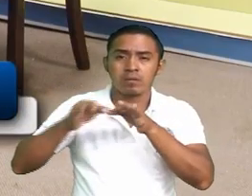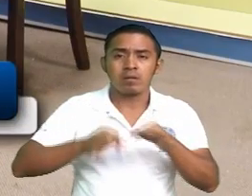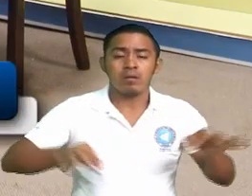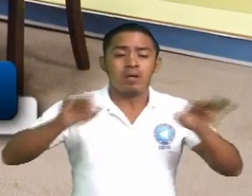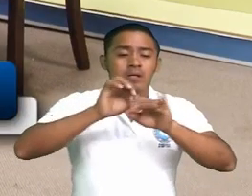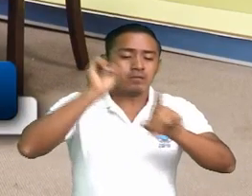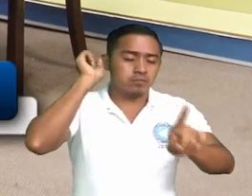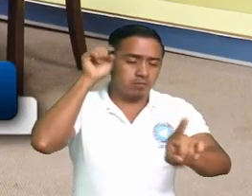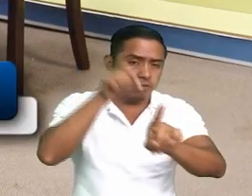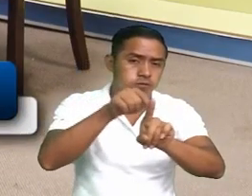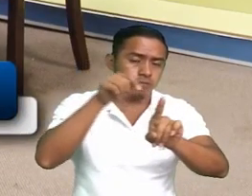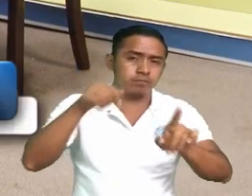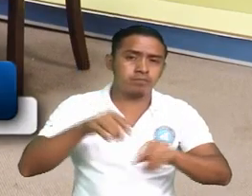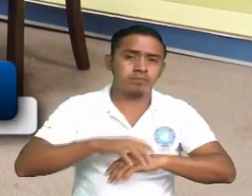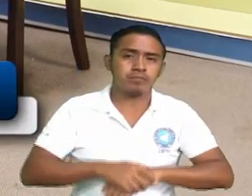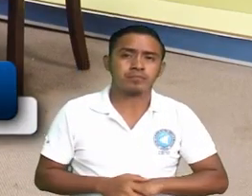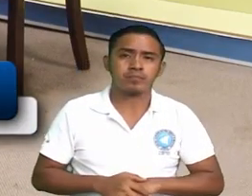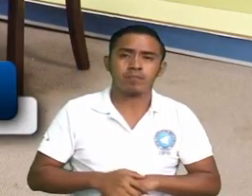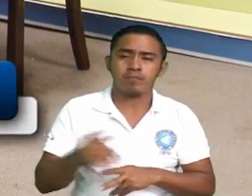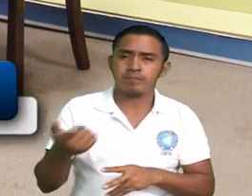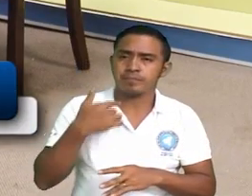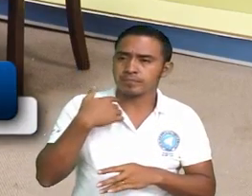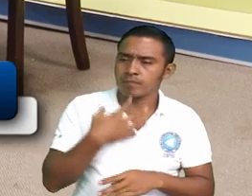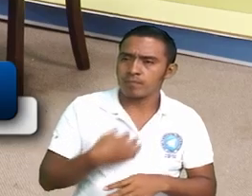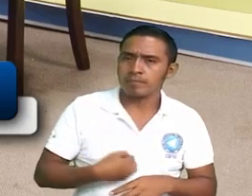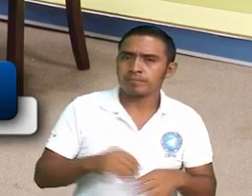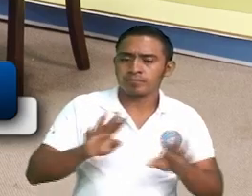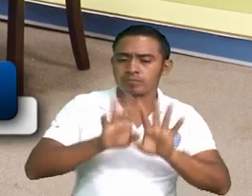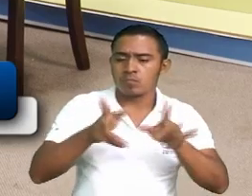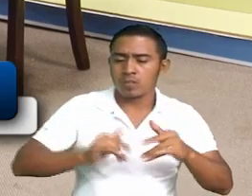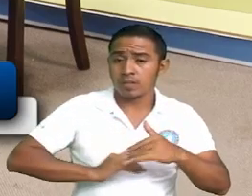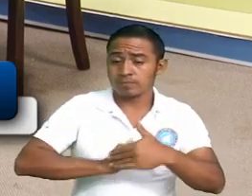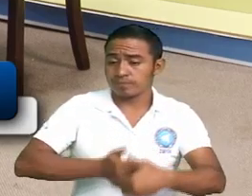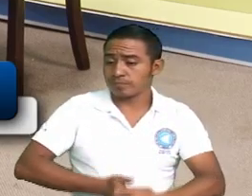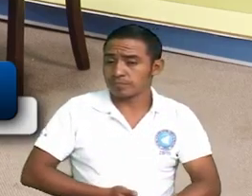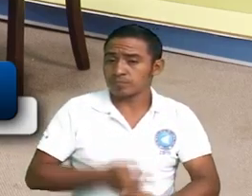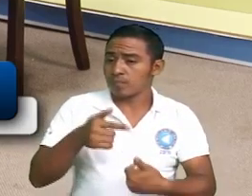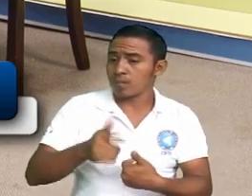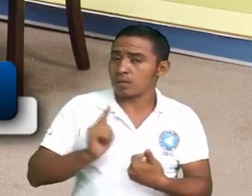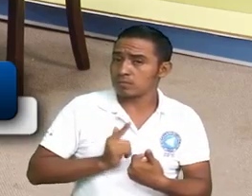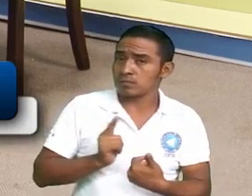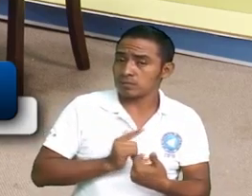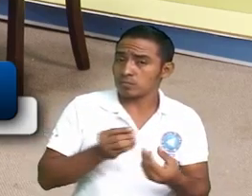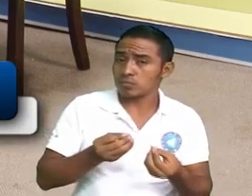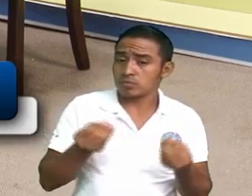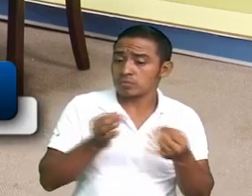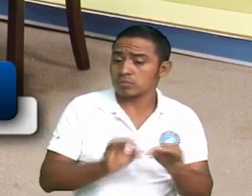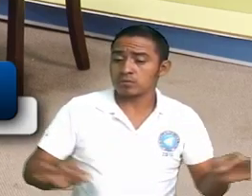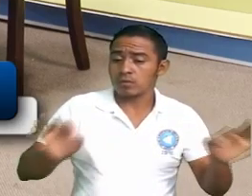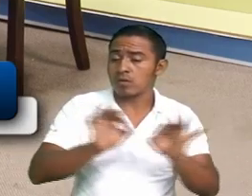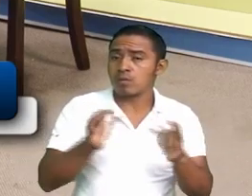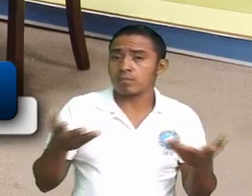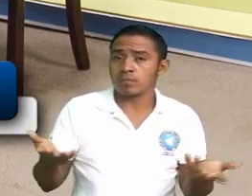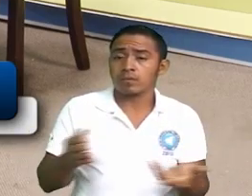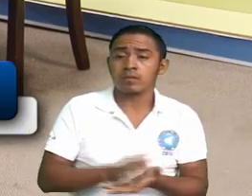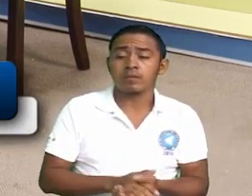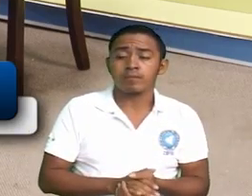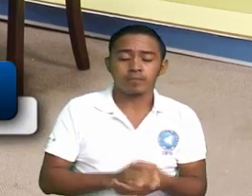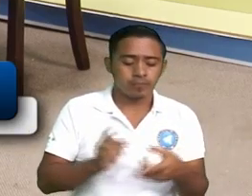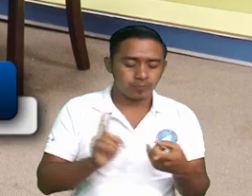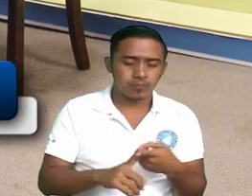objetivo. Usted me decía fuera de cámara que las mujeres embarazadas son muy importantes en esta jornada de vacunación, los